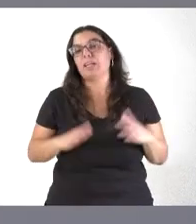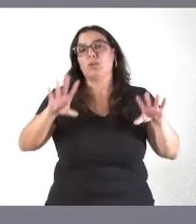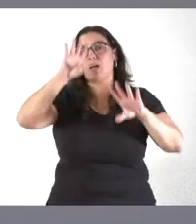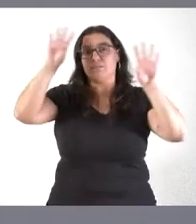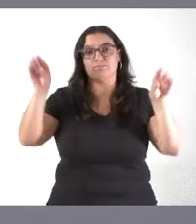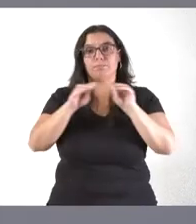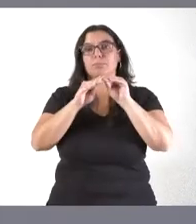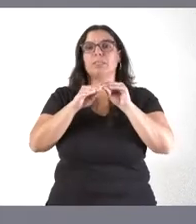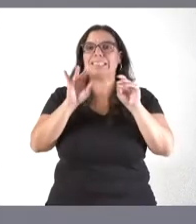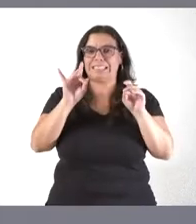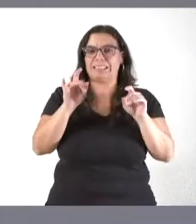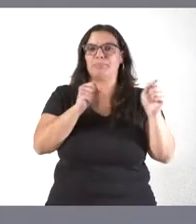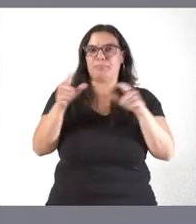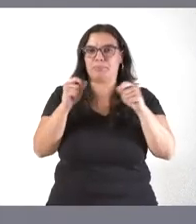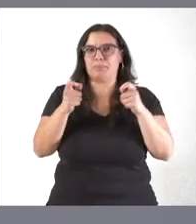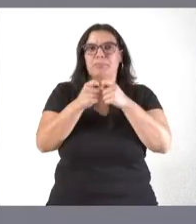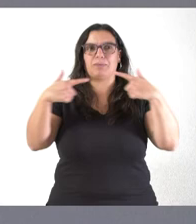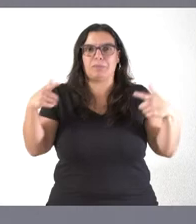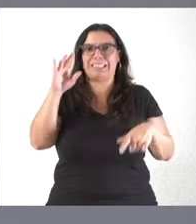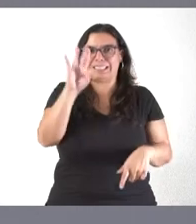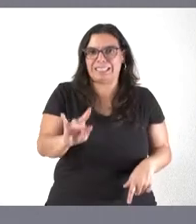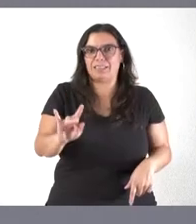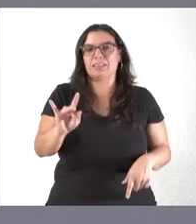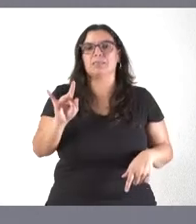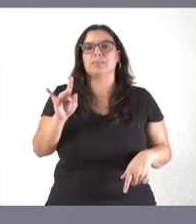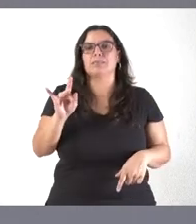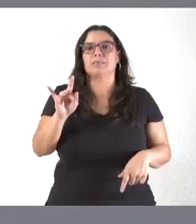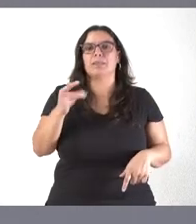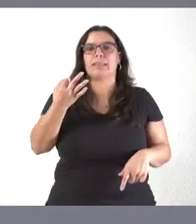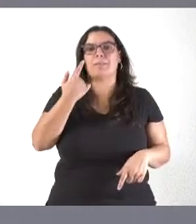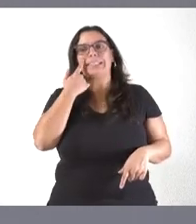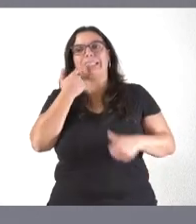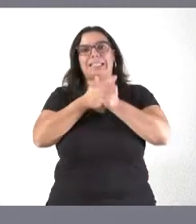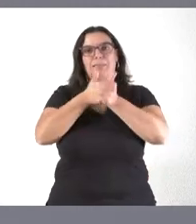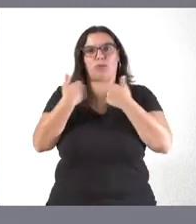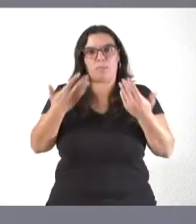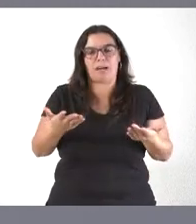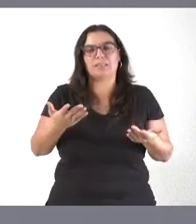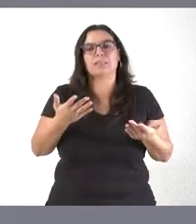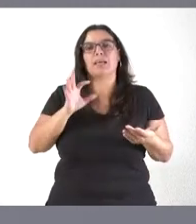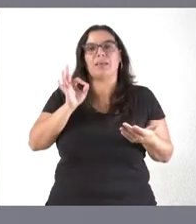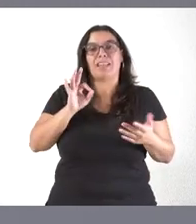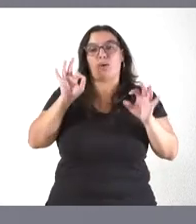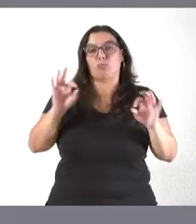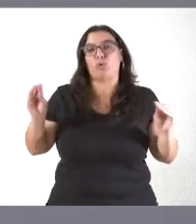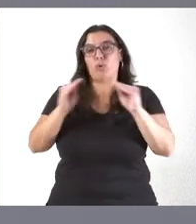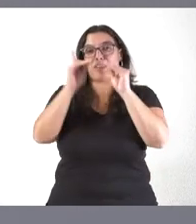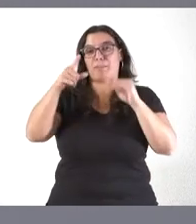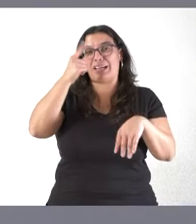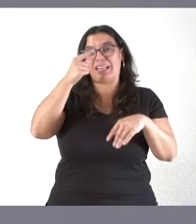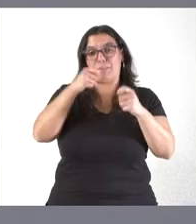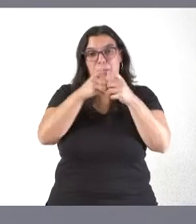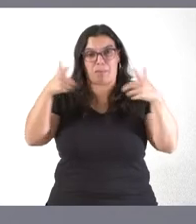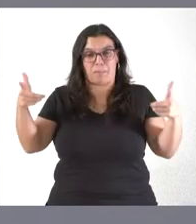que sí que aumenta la prevalencia que ese es un elemento que nos obliga a mayor seguimiento que esta prevalencia está cociendo en el tiempo con el incremento de la gripe